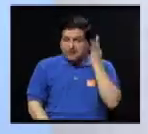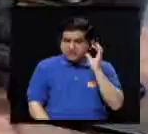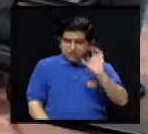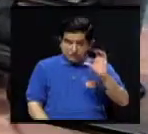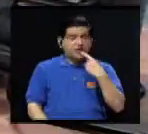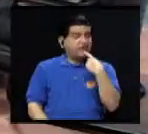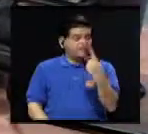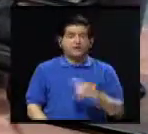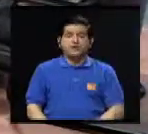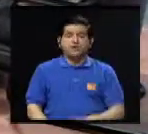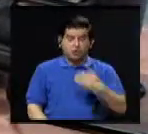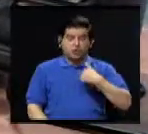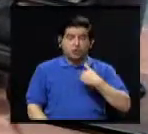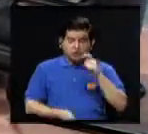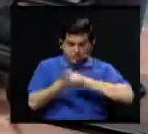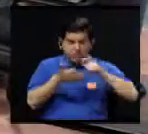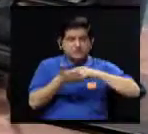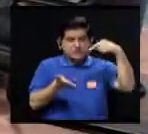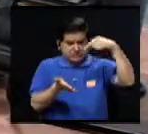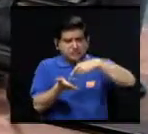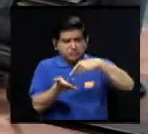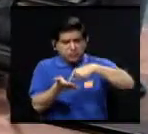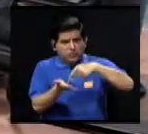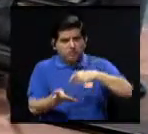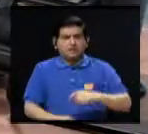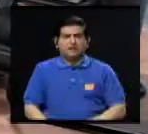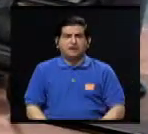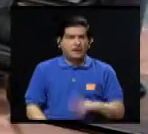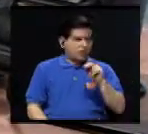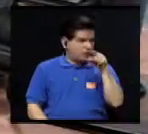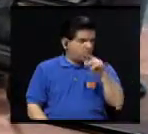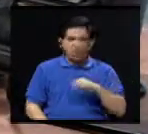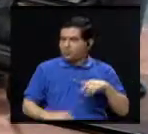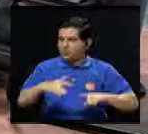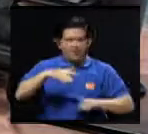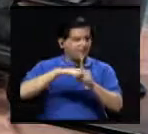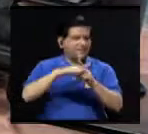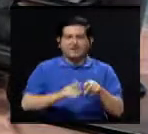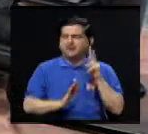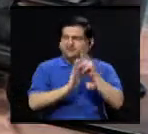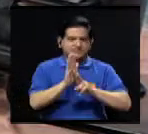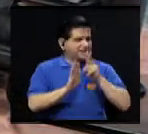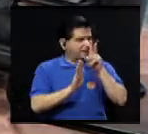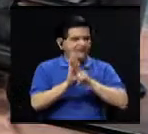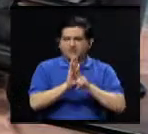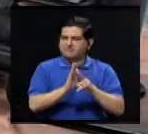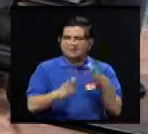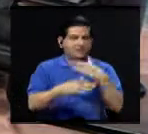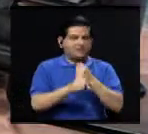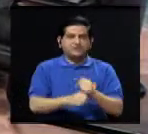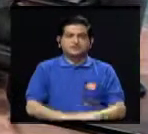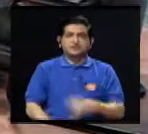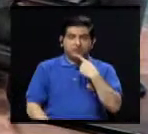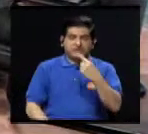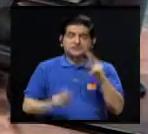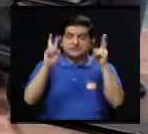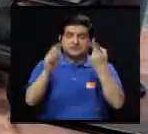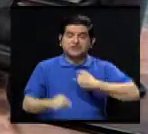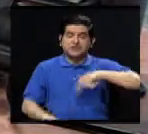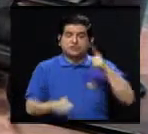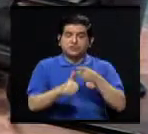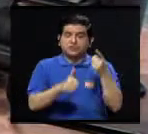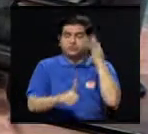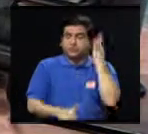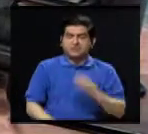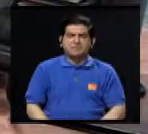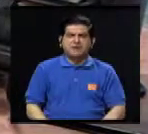algún momento dijo, y lo tengo aquí muy apuntado, pero no está en la entrevista del documental que hicimos, dice, somos las